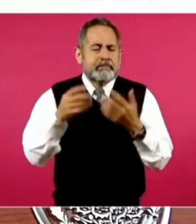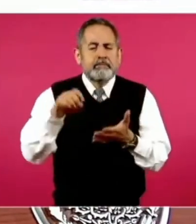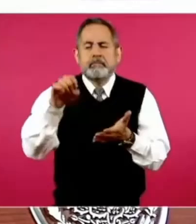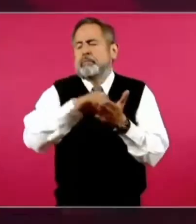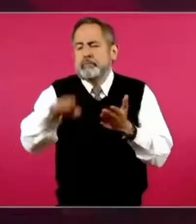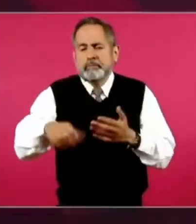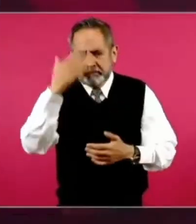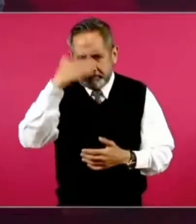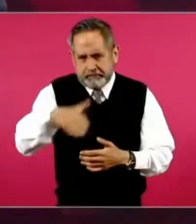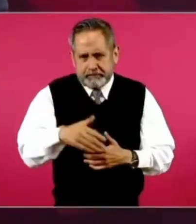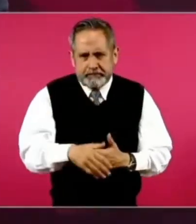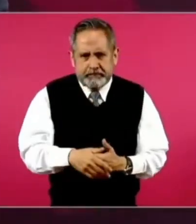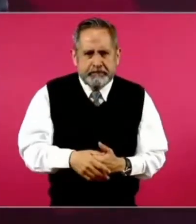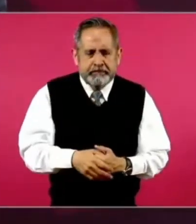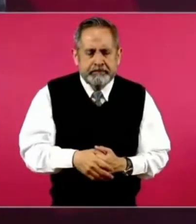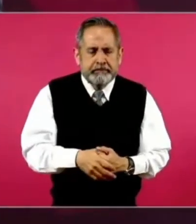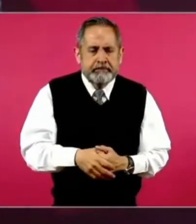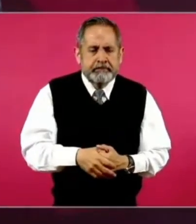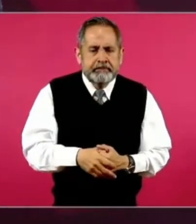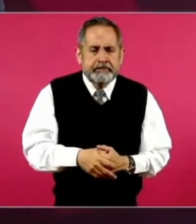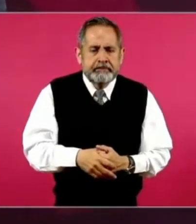ejemplo,